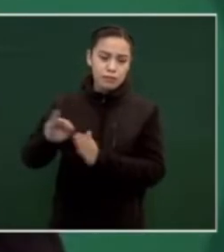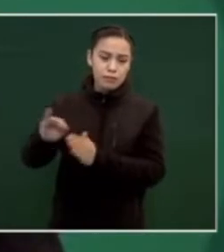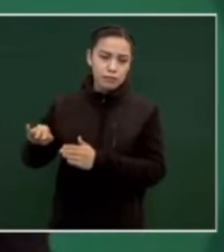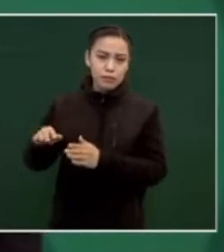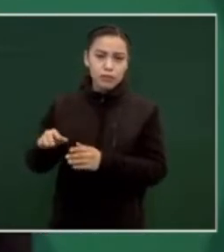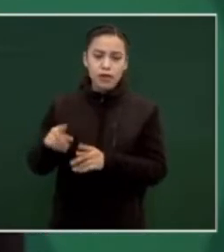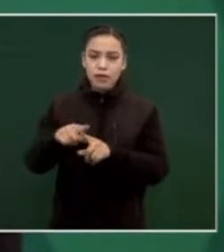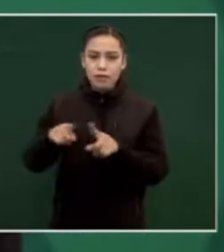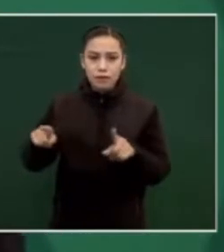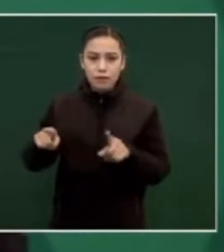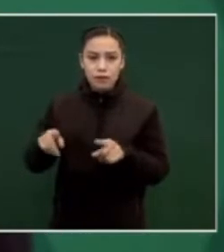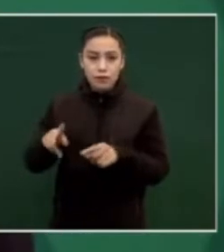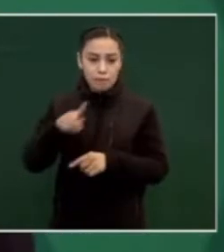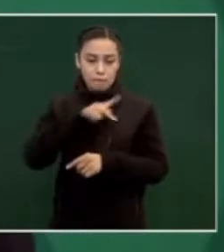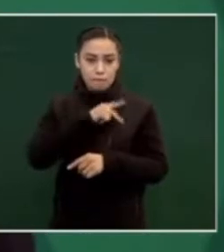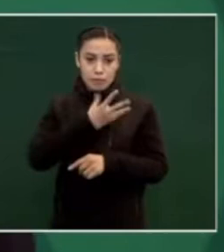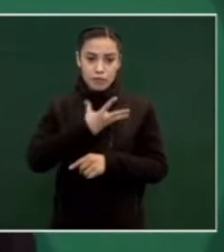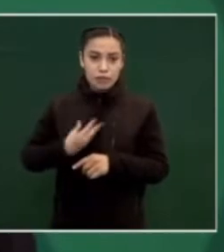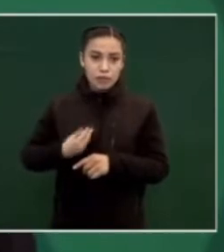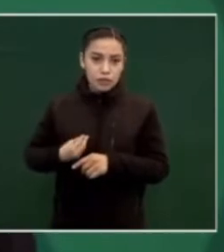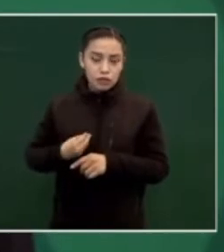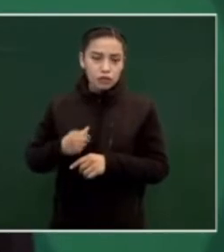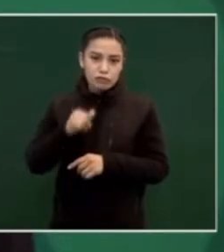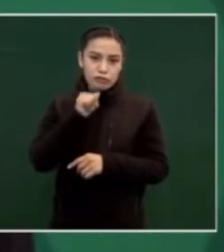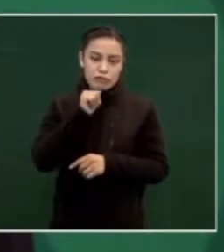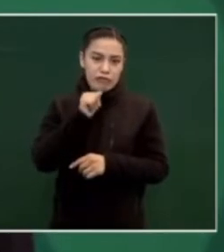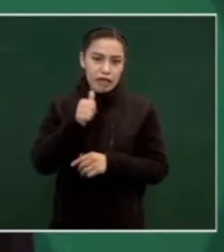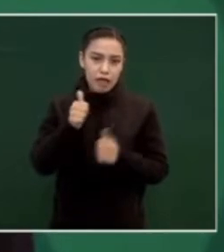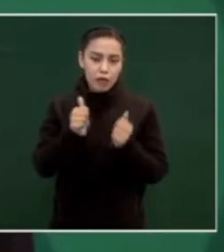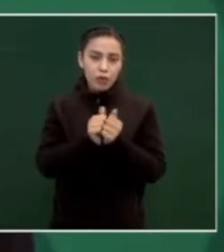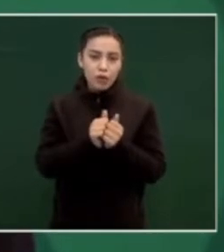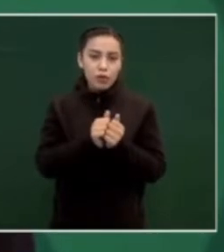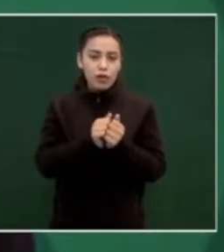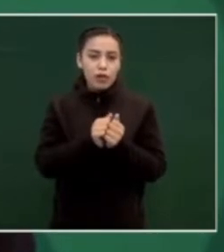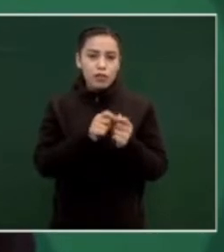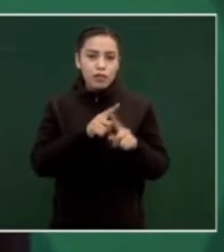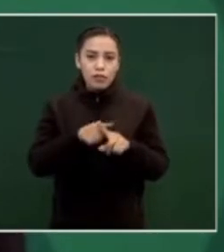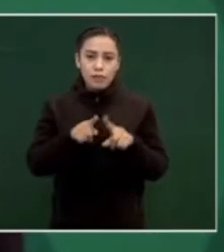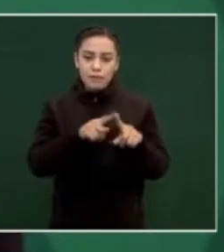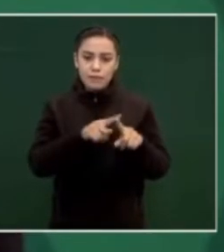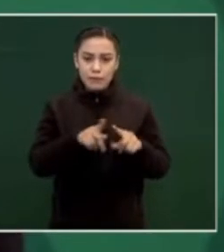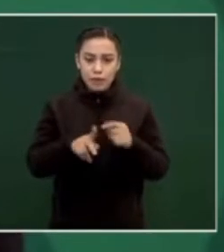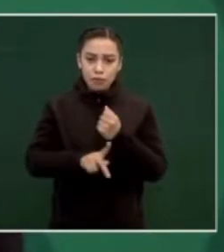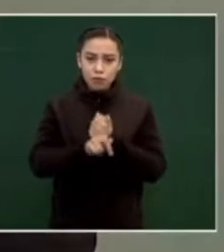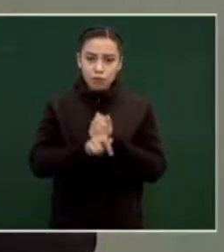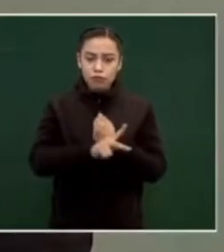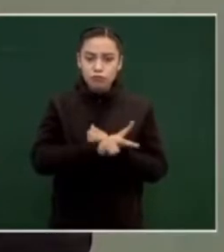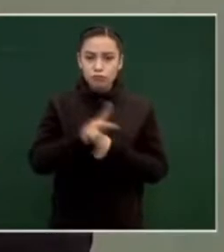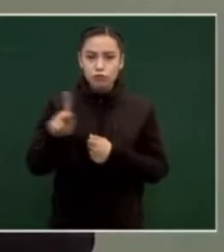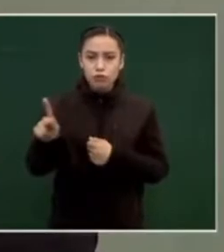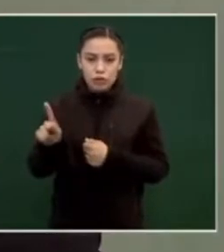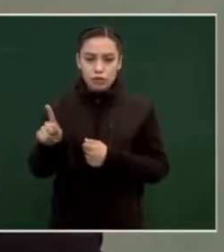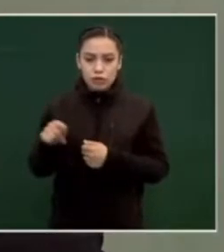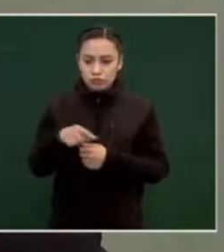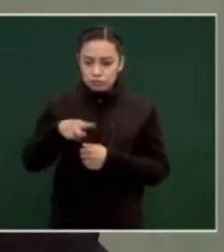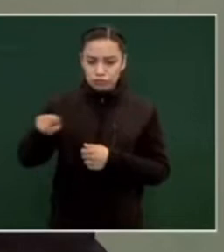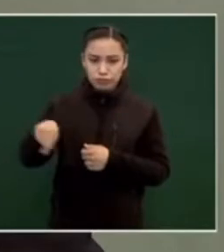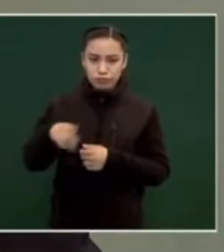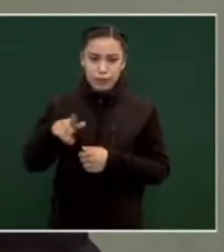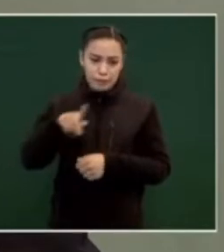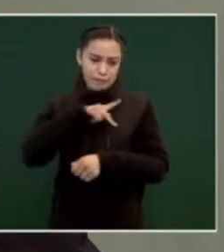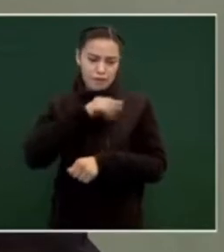tiene que ver con los asuntos públicos ninguno de mis familiares